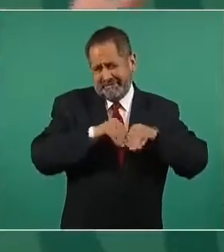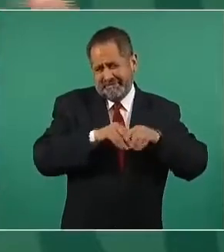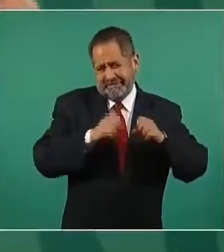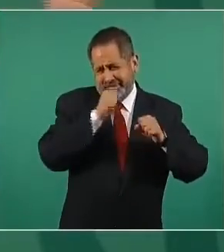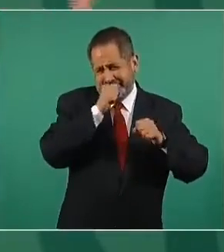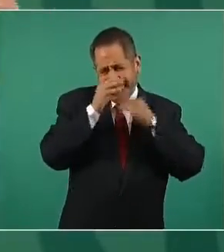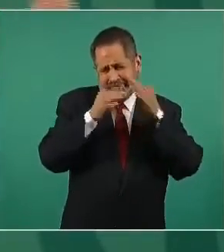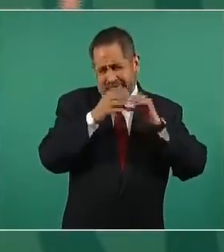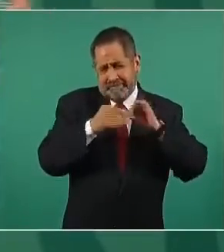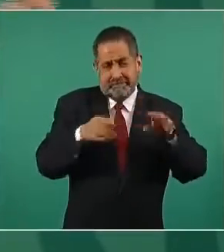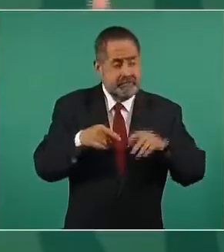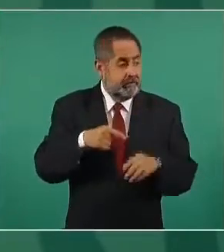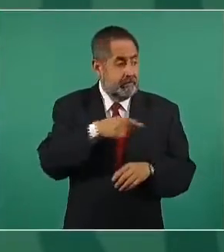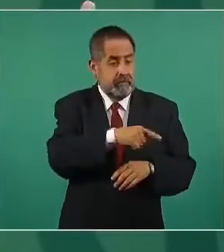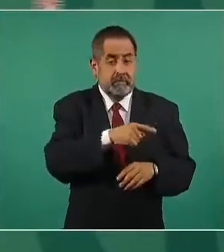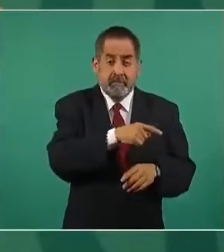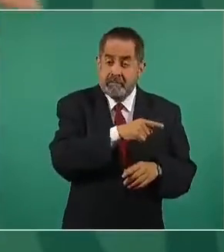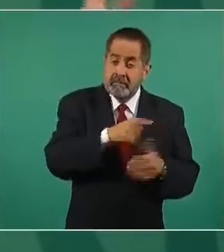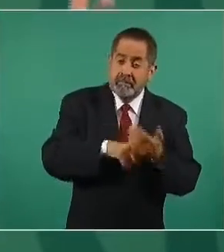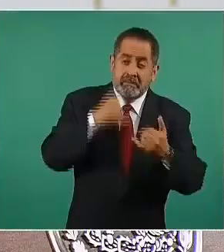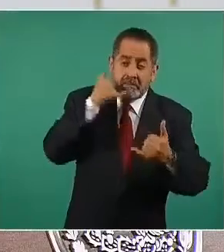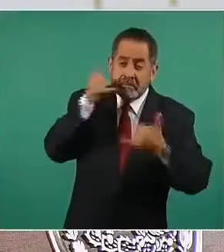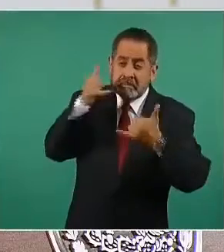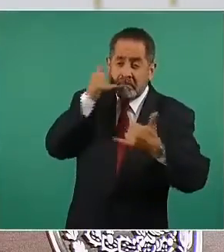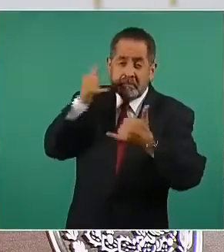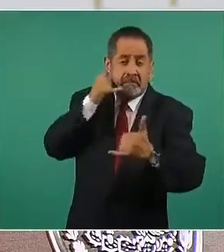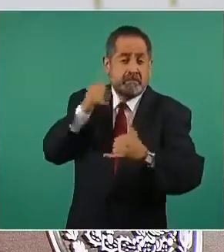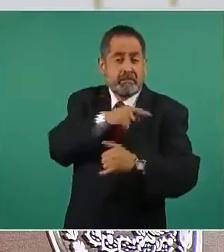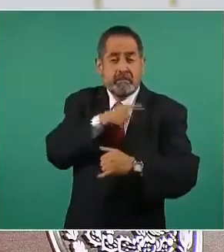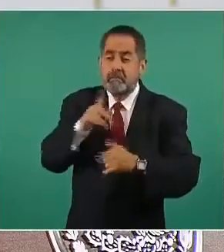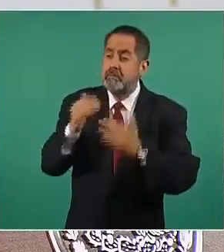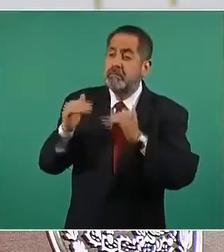Incluso hablaban por teléfono a las casas.